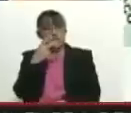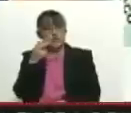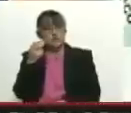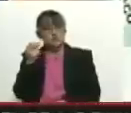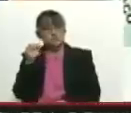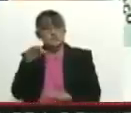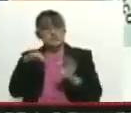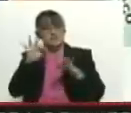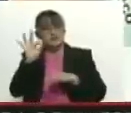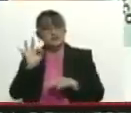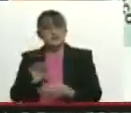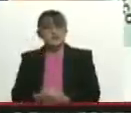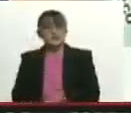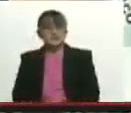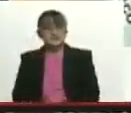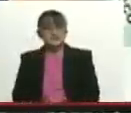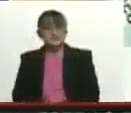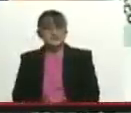2013.